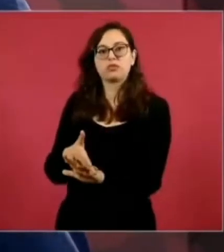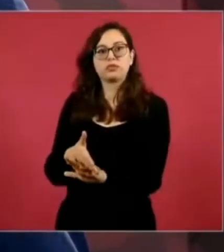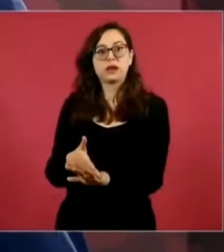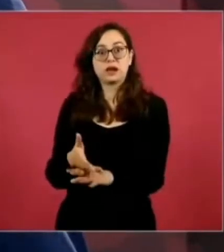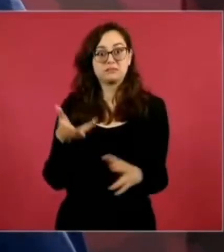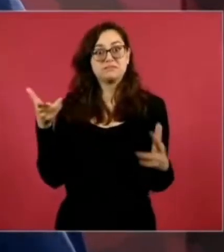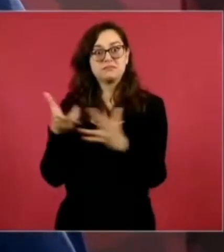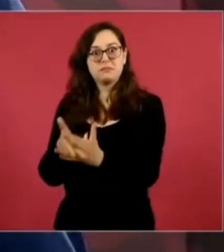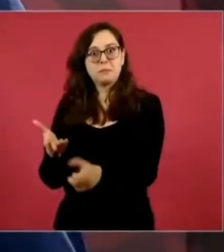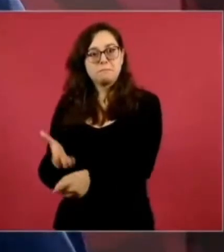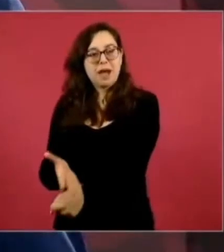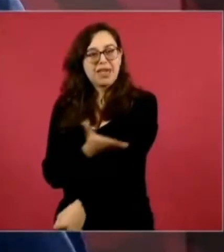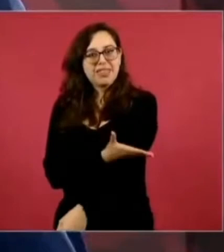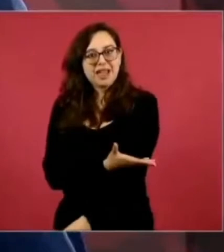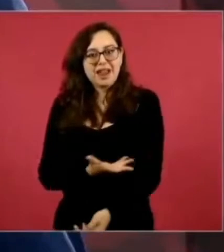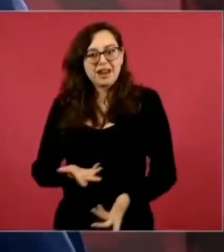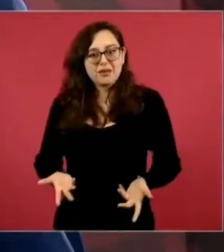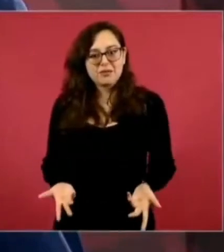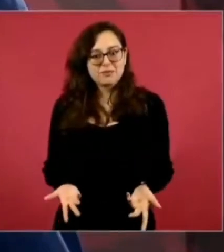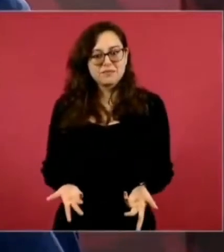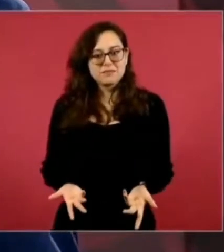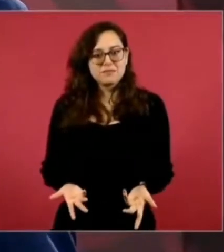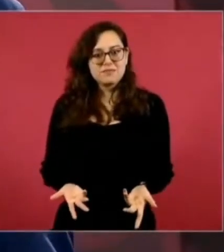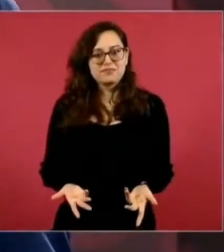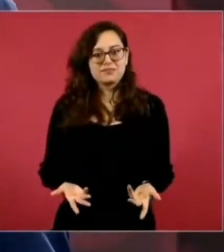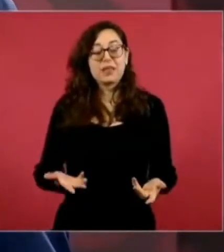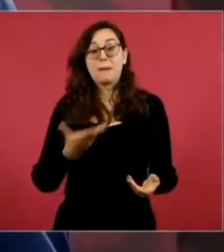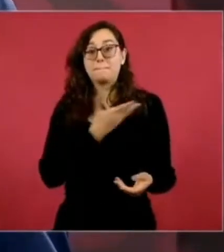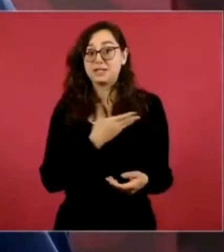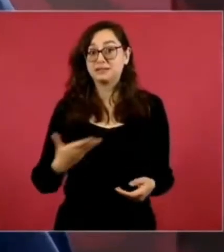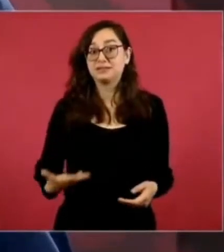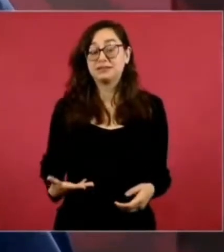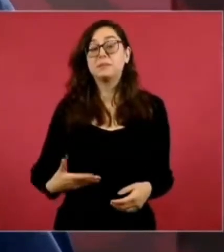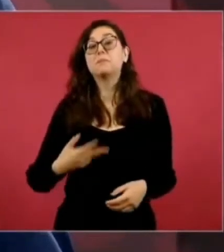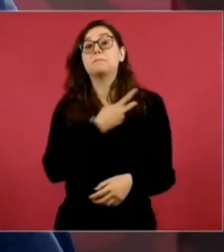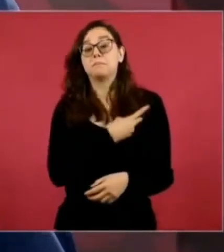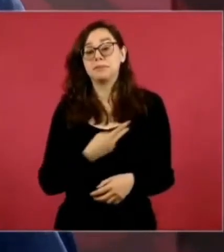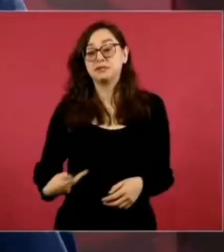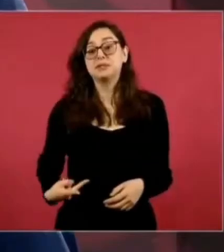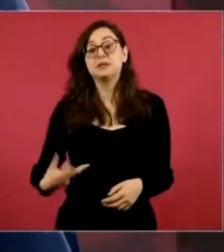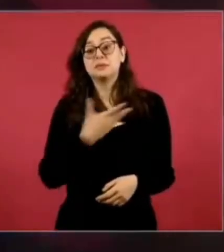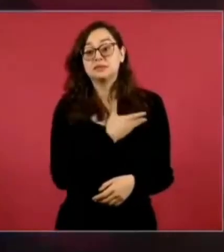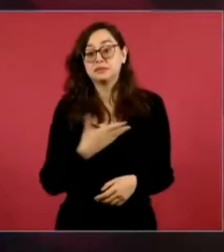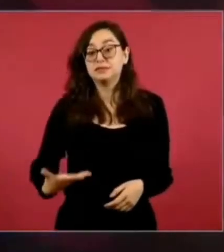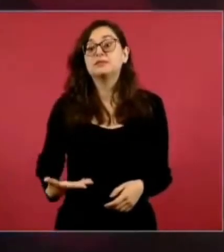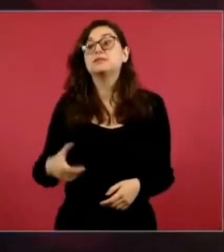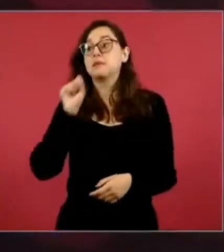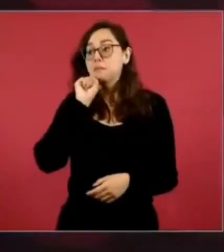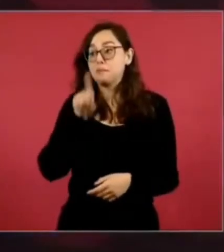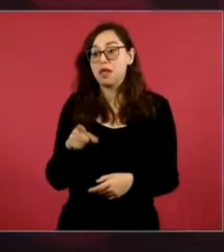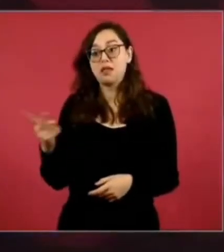asesinar al presidente y al vicepresidente de México. Todavía